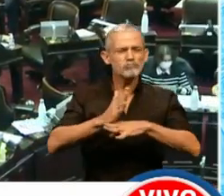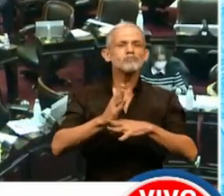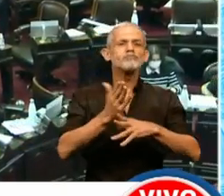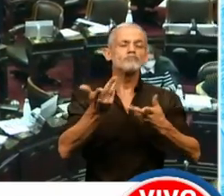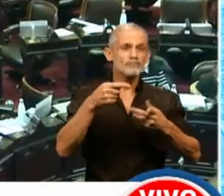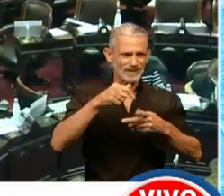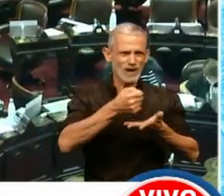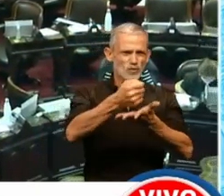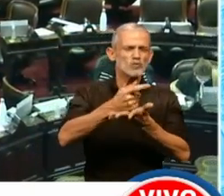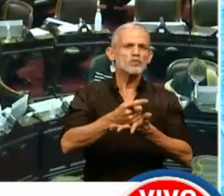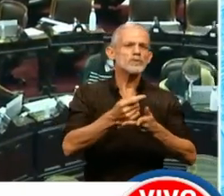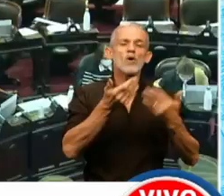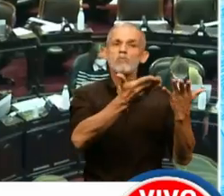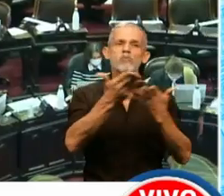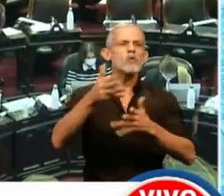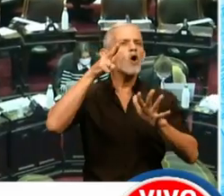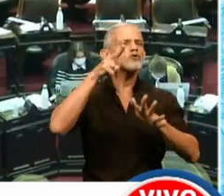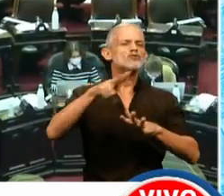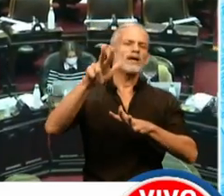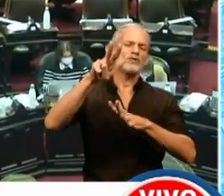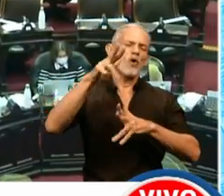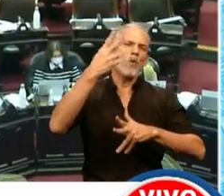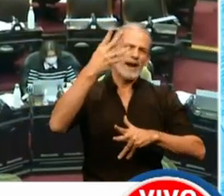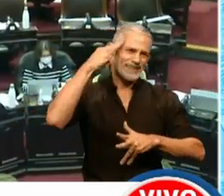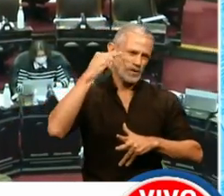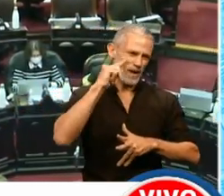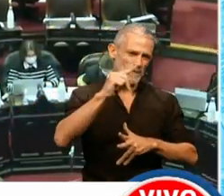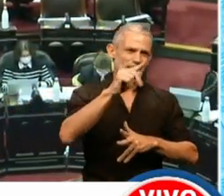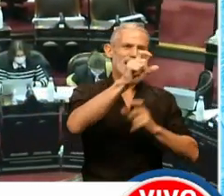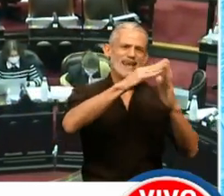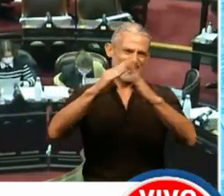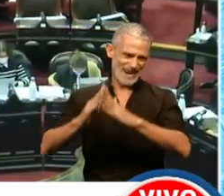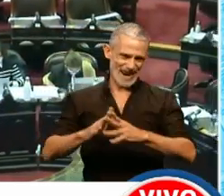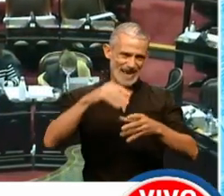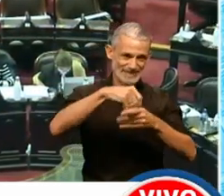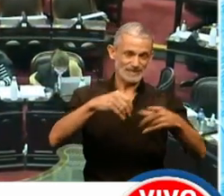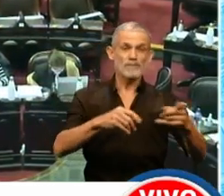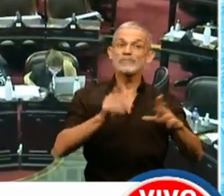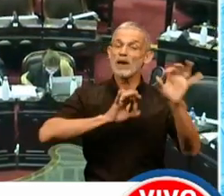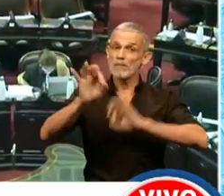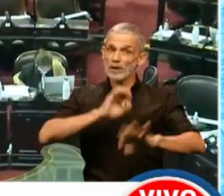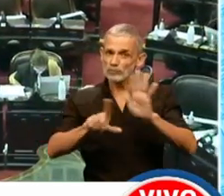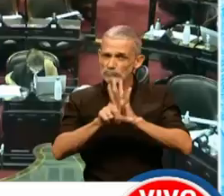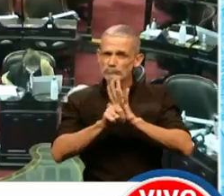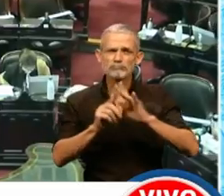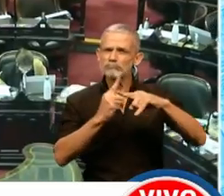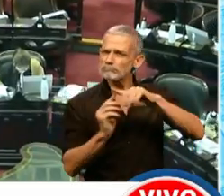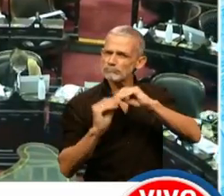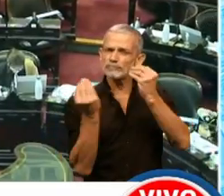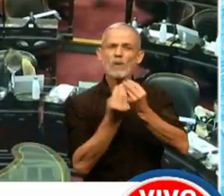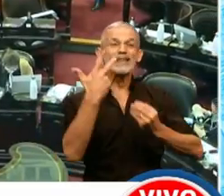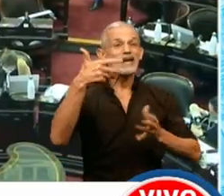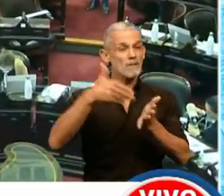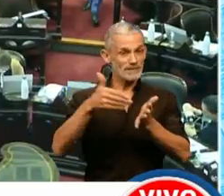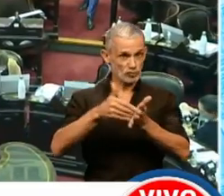beneficia en la actualidad a 849 mil usuarios residenciales y el proyecto en tratamiento sumaría más de 3